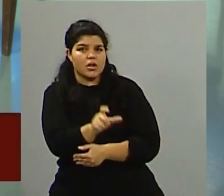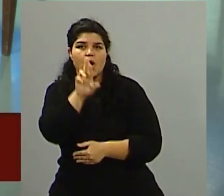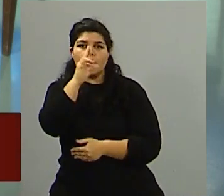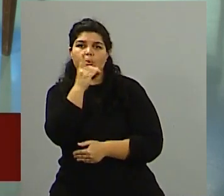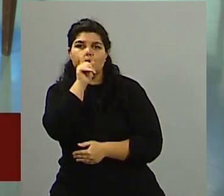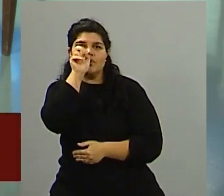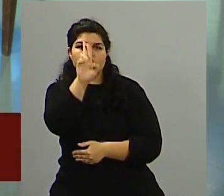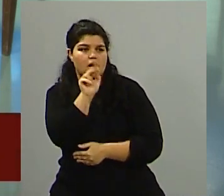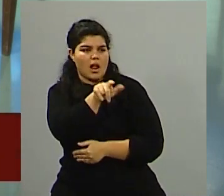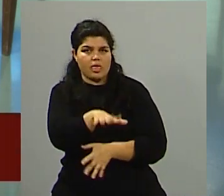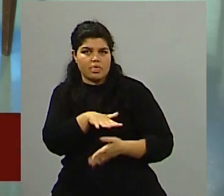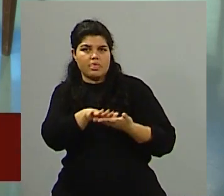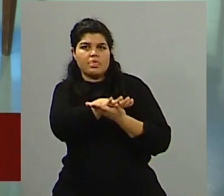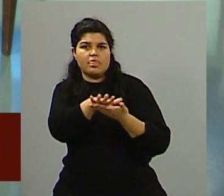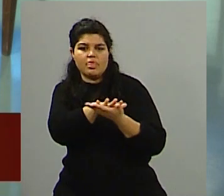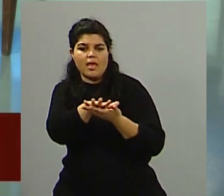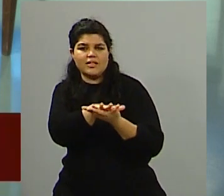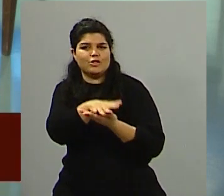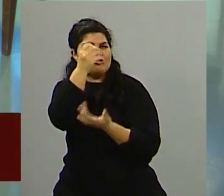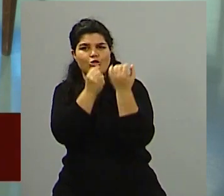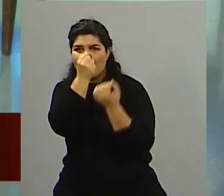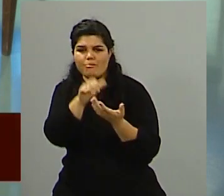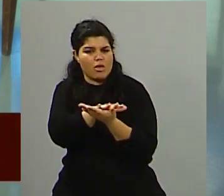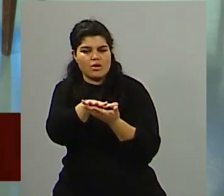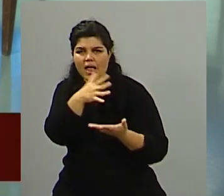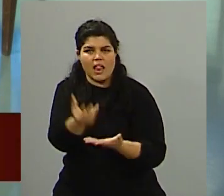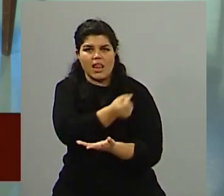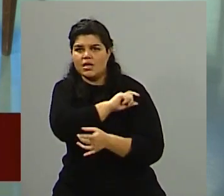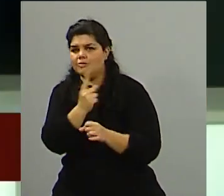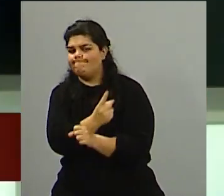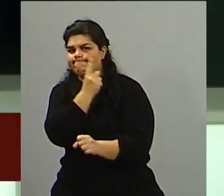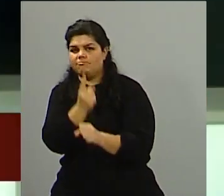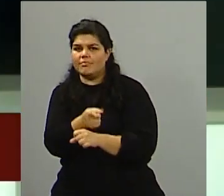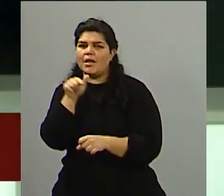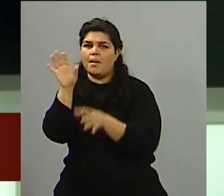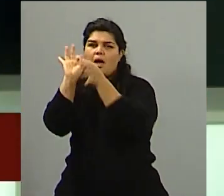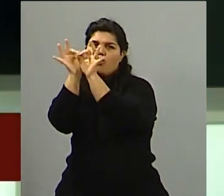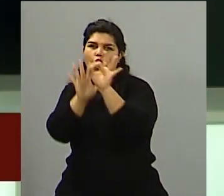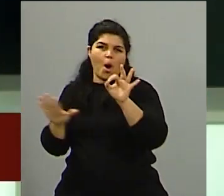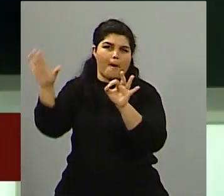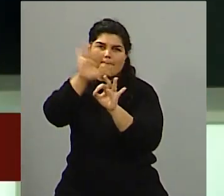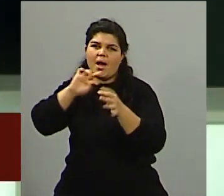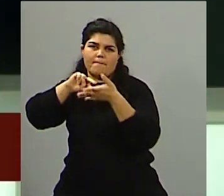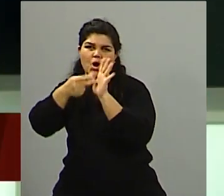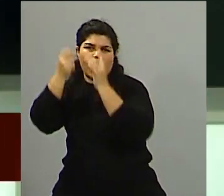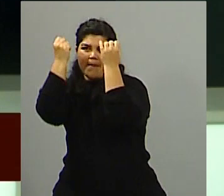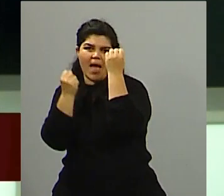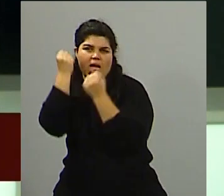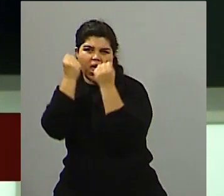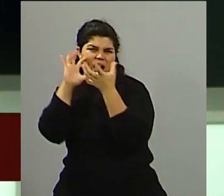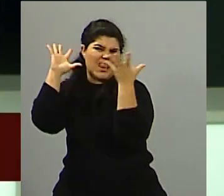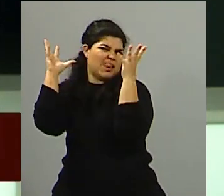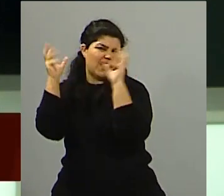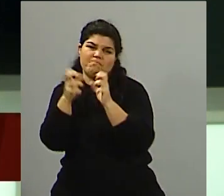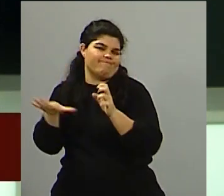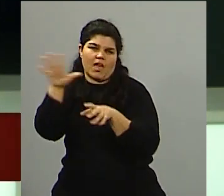punto de vista sobre todo económico, que es el gran problema que está teniendo Europa. A su vez, ¿cómo se mantiene alto en las encuestas? Dentro